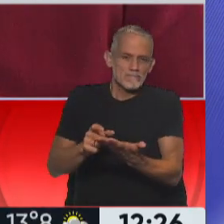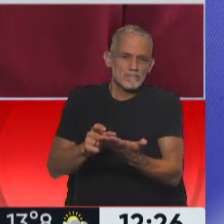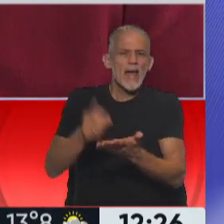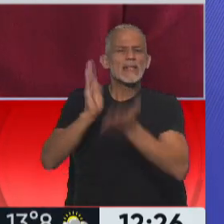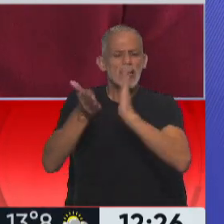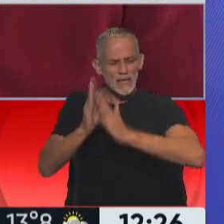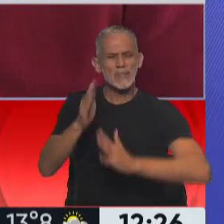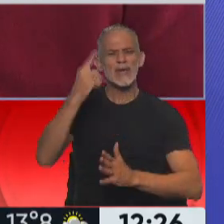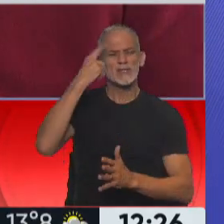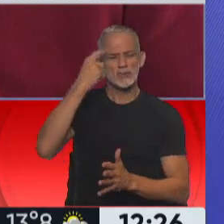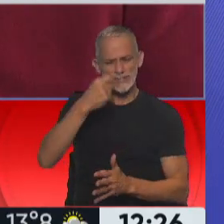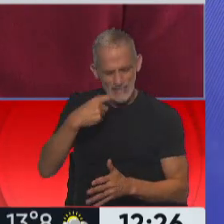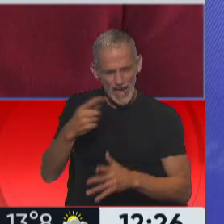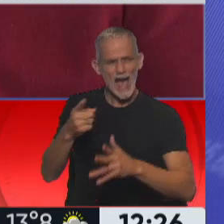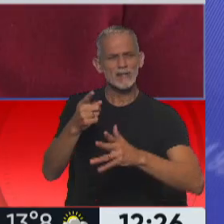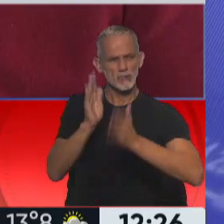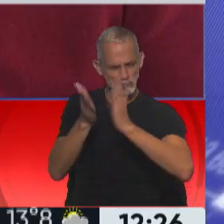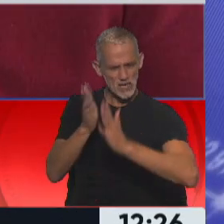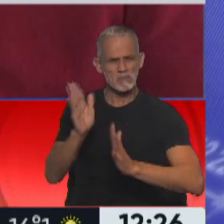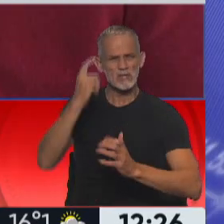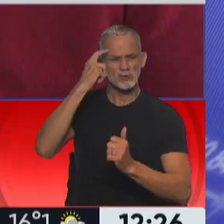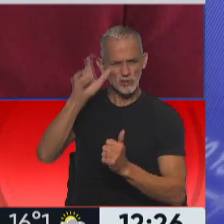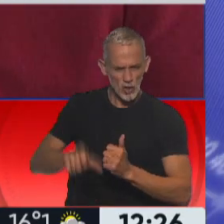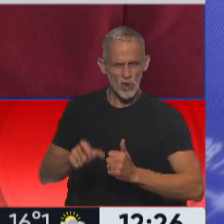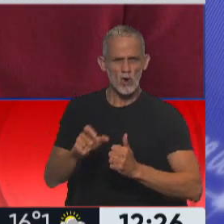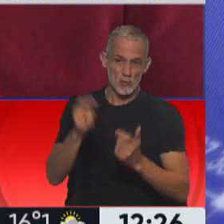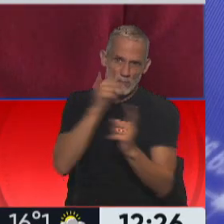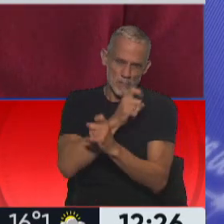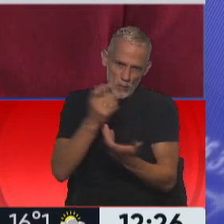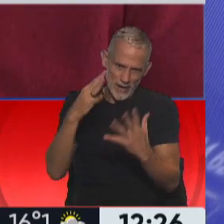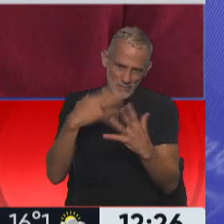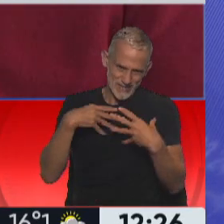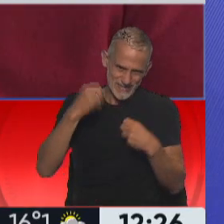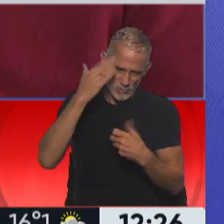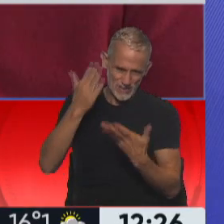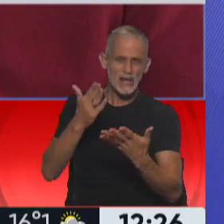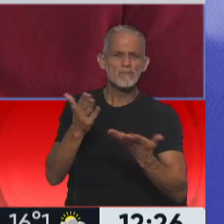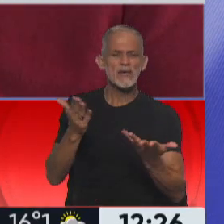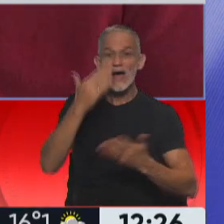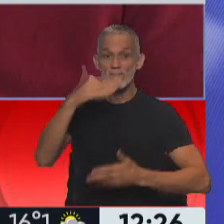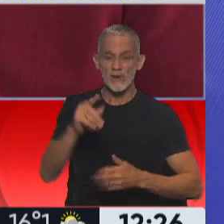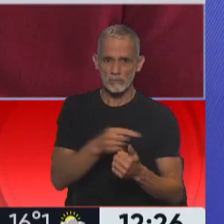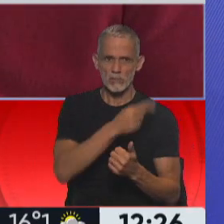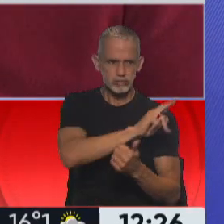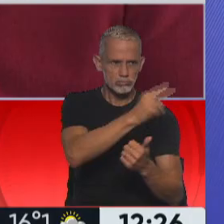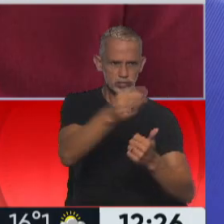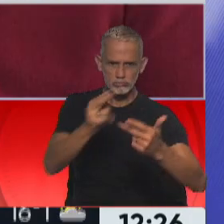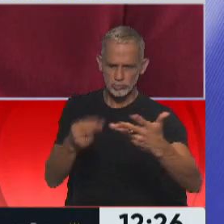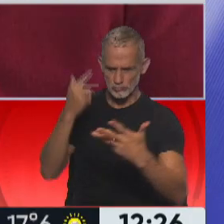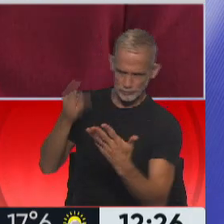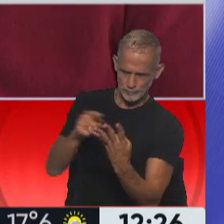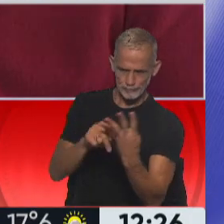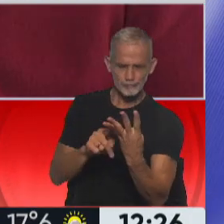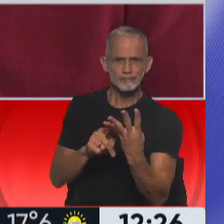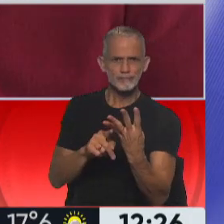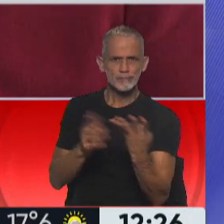tratado psiquiátricamente, que obviamente es tratado porque tiene una patología, termina siendo lo que termina siendo. ¿Esto está